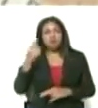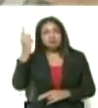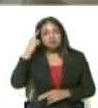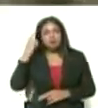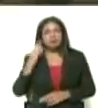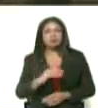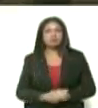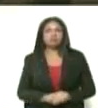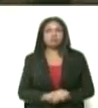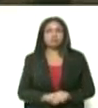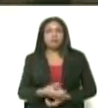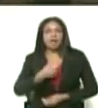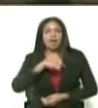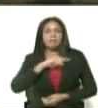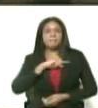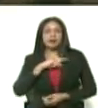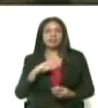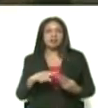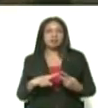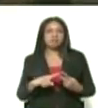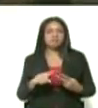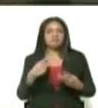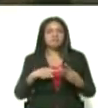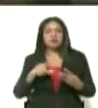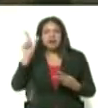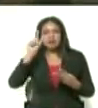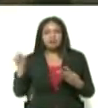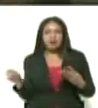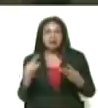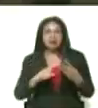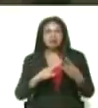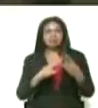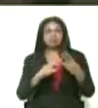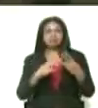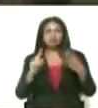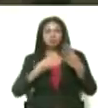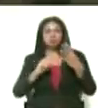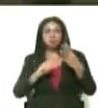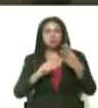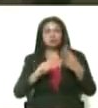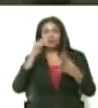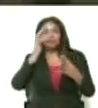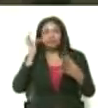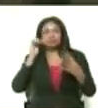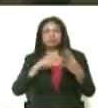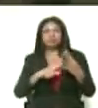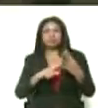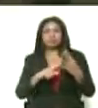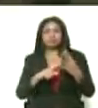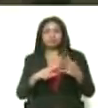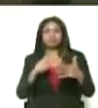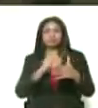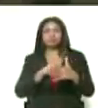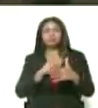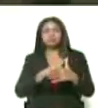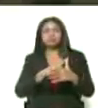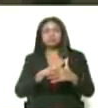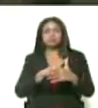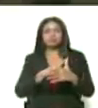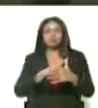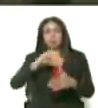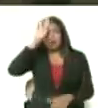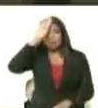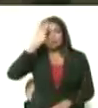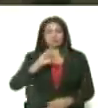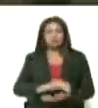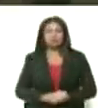saben, España, tercer lugar Italia, cuarto lugar Francia, quinto lugar